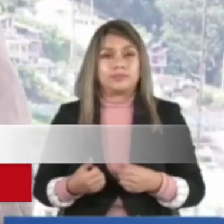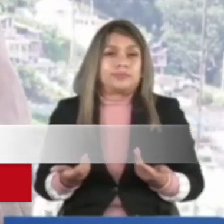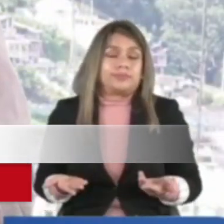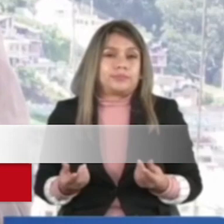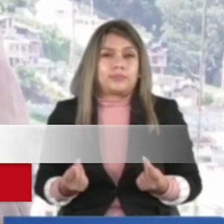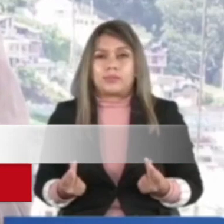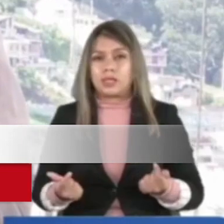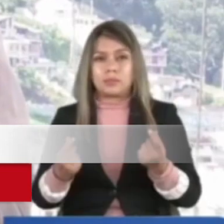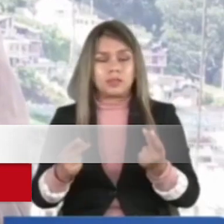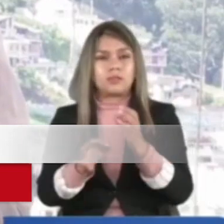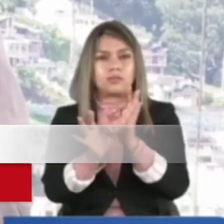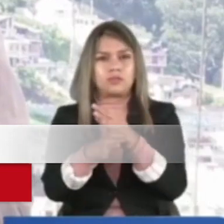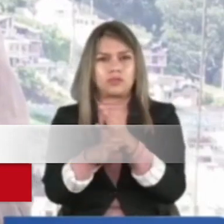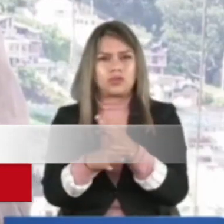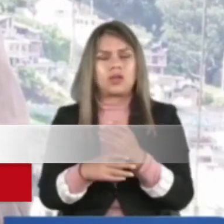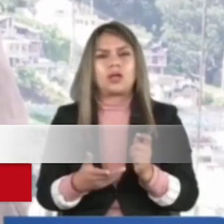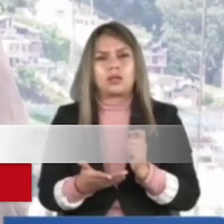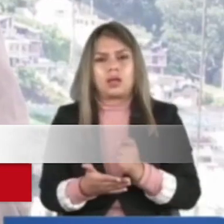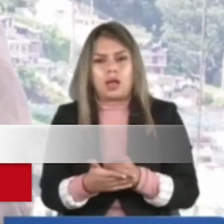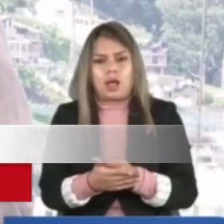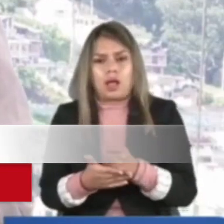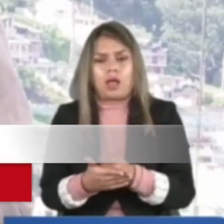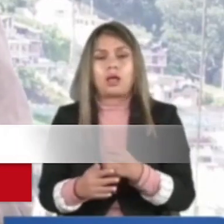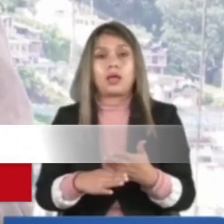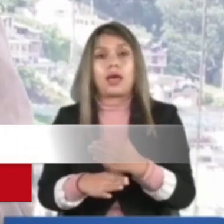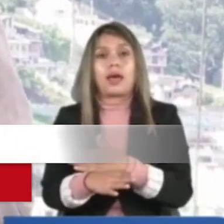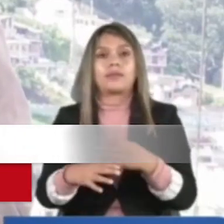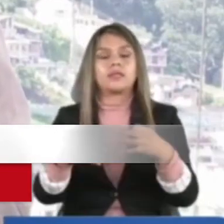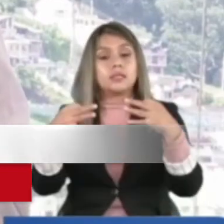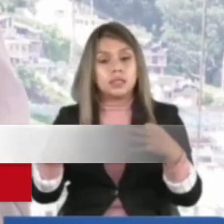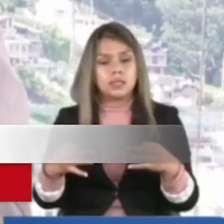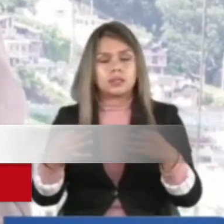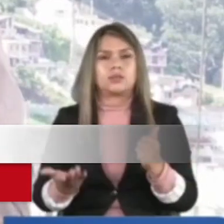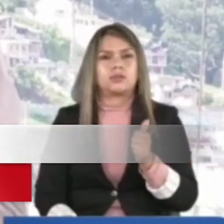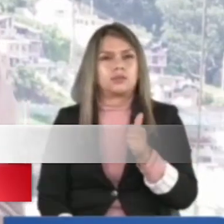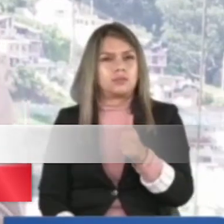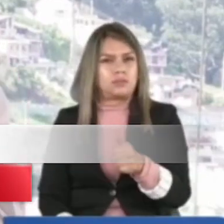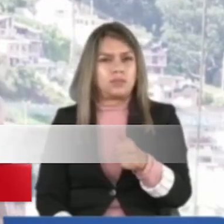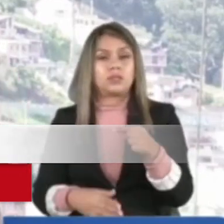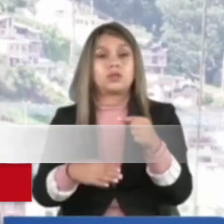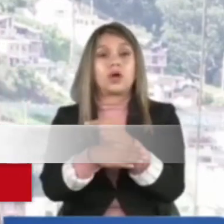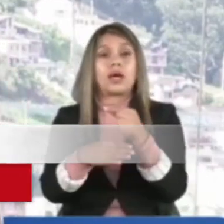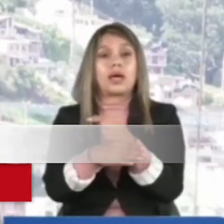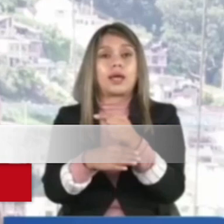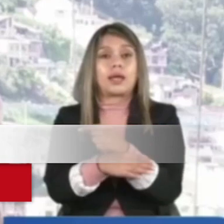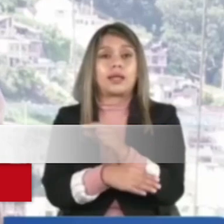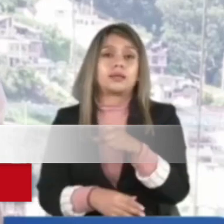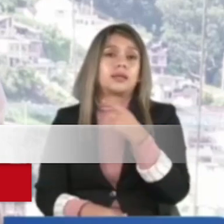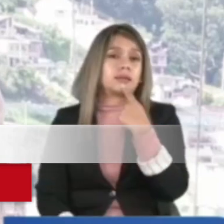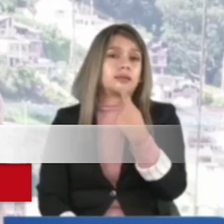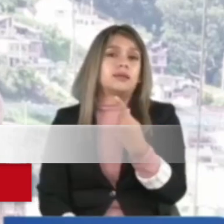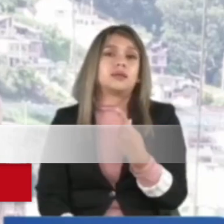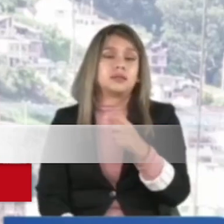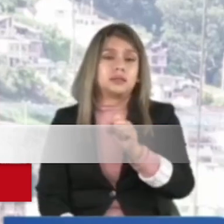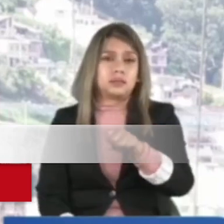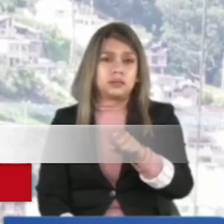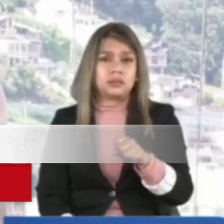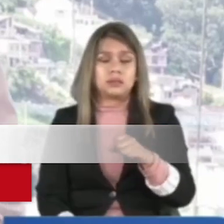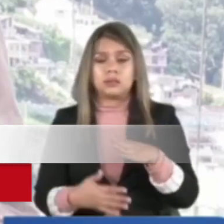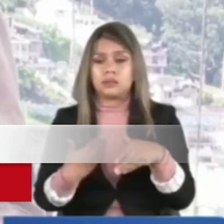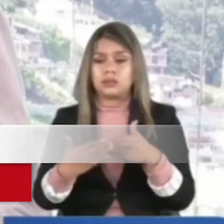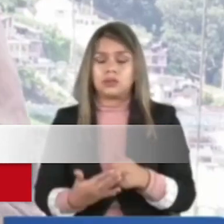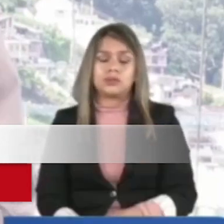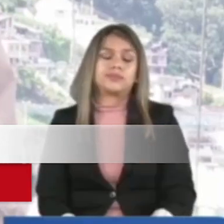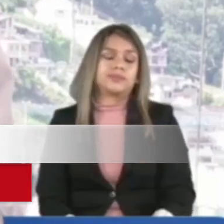ponerse a funcionar con cobro antes de que estén listos. El propio gerente actual lo reconocía y todos movían la